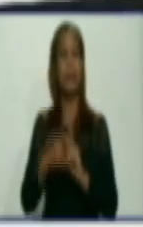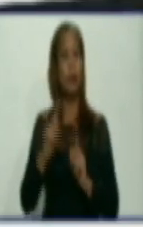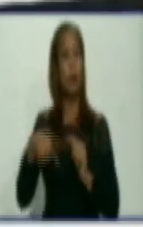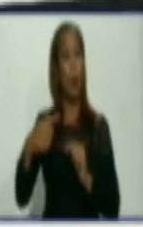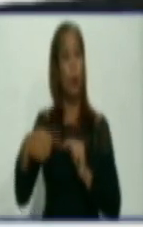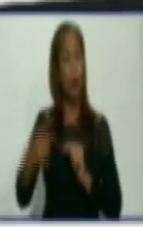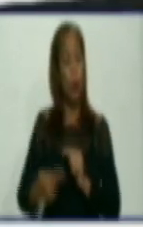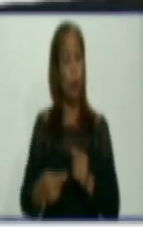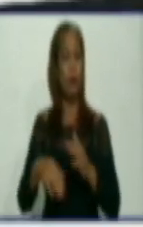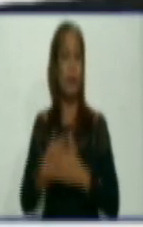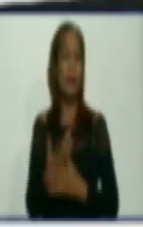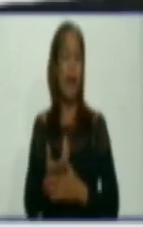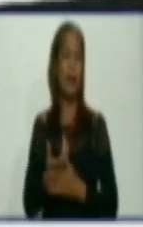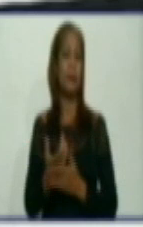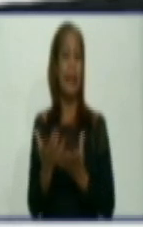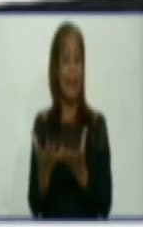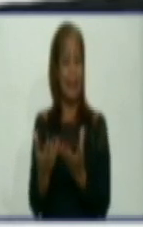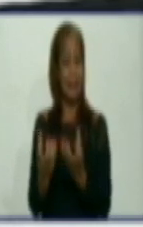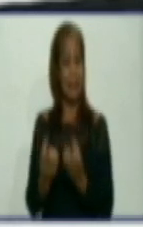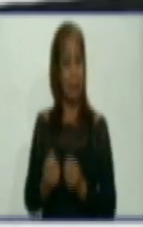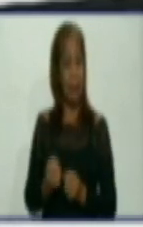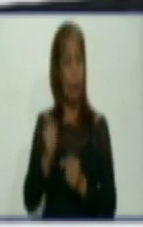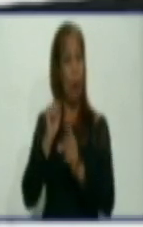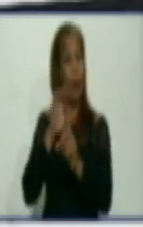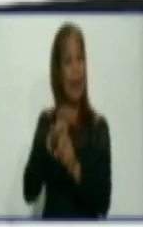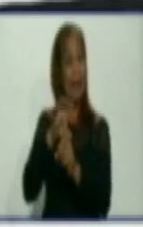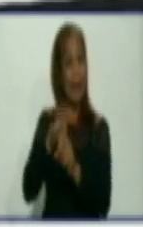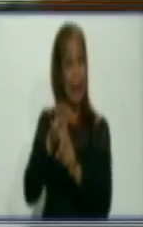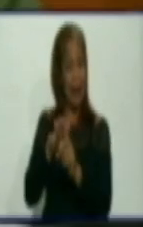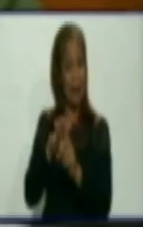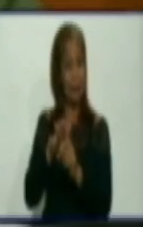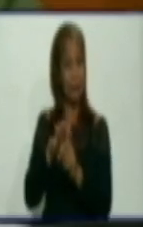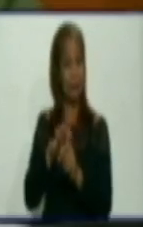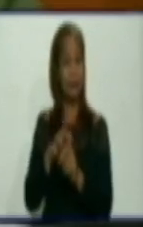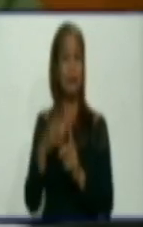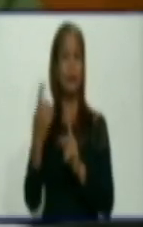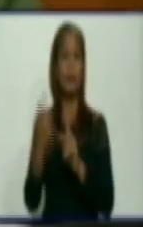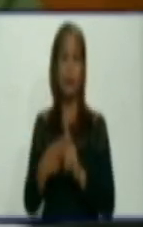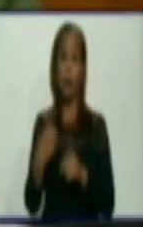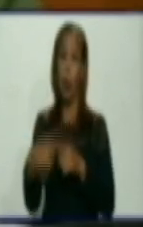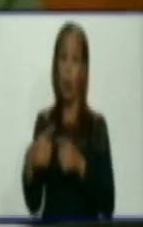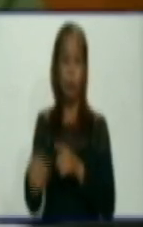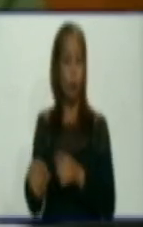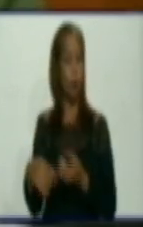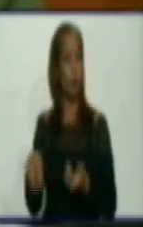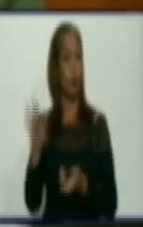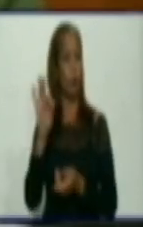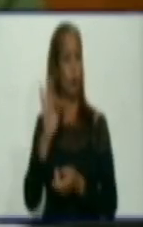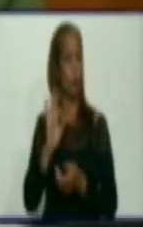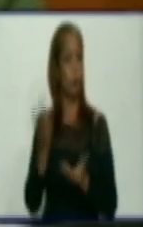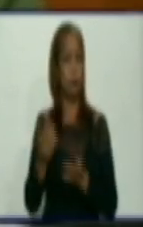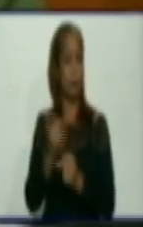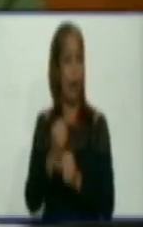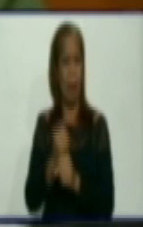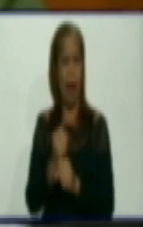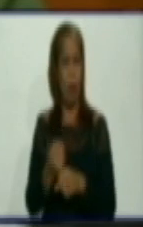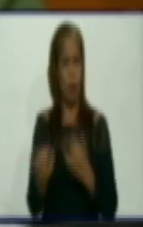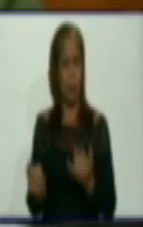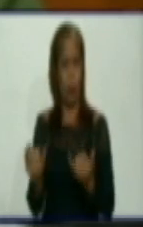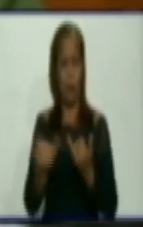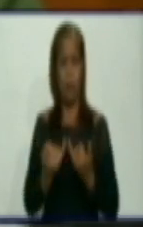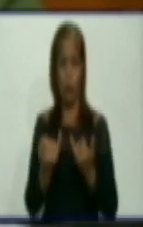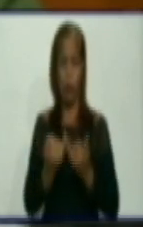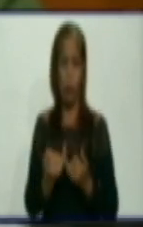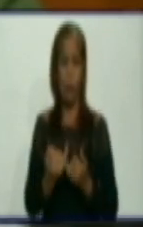recibimos, por otras fuentes de información, incluyendo los propios trabajos periodísticos de los medios, la propia información que la doctora